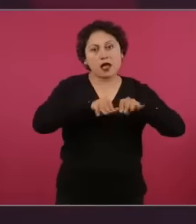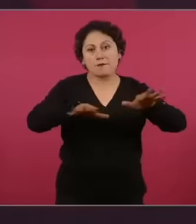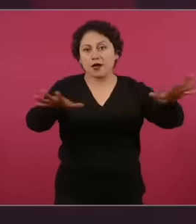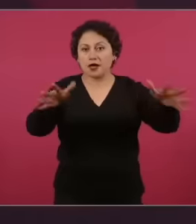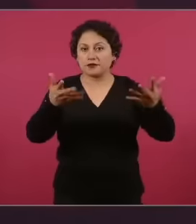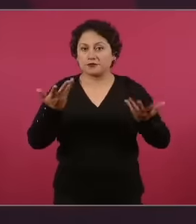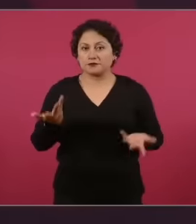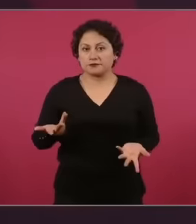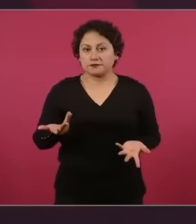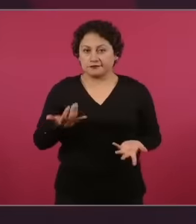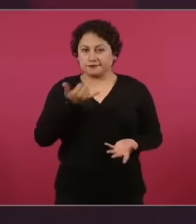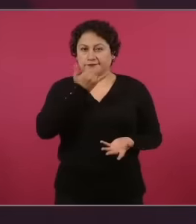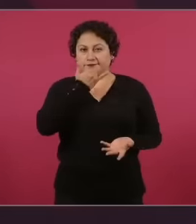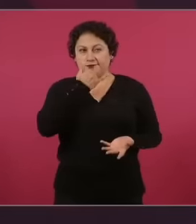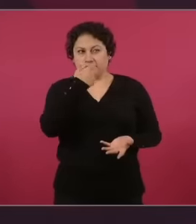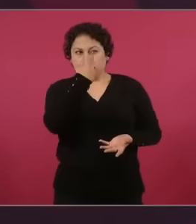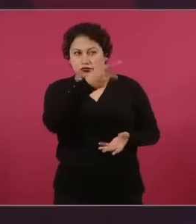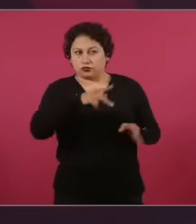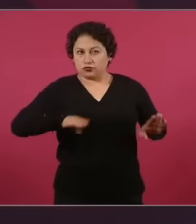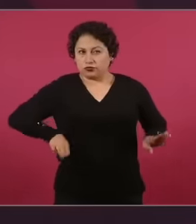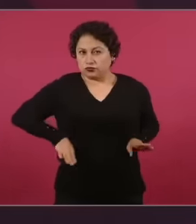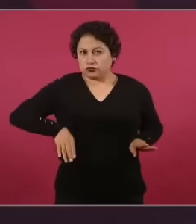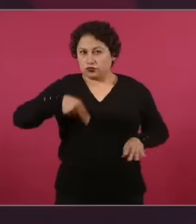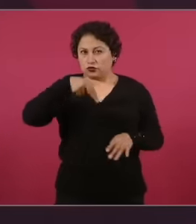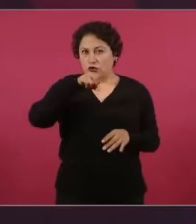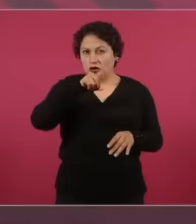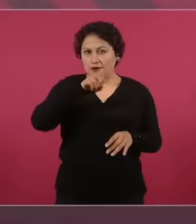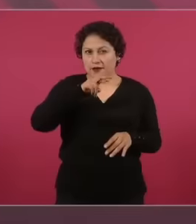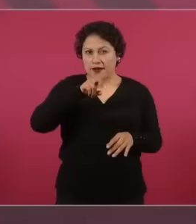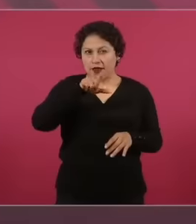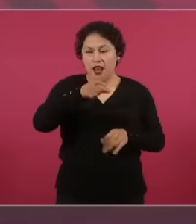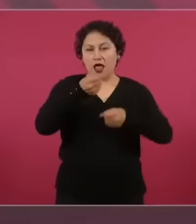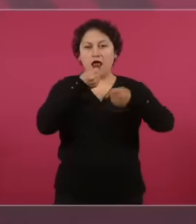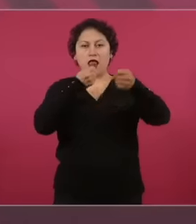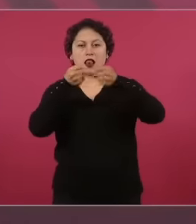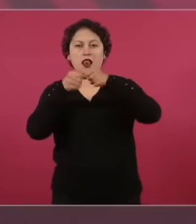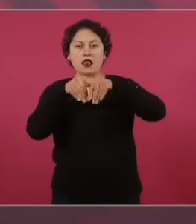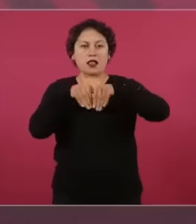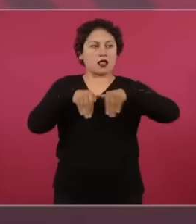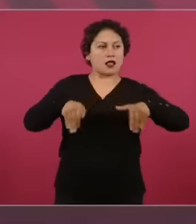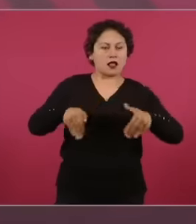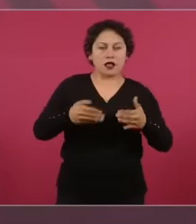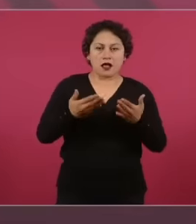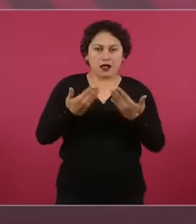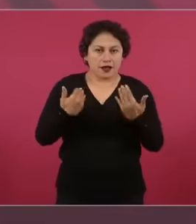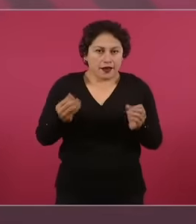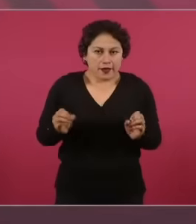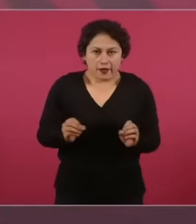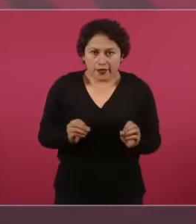¿Dónde está la objetividad? ¿Dónde está el pluralismo?